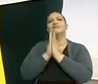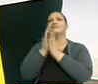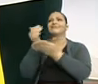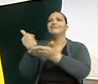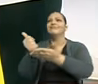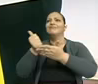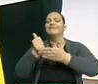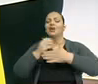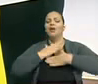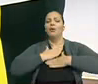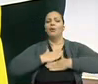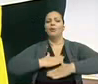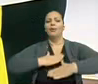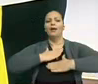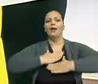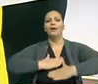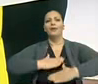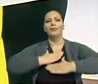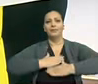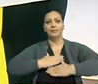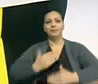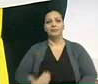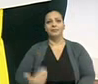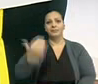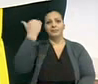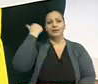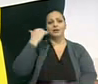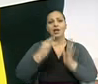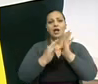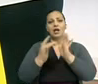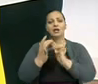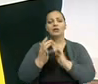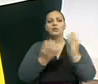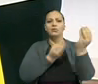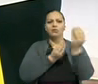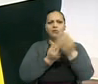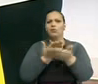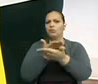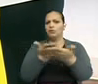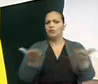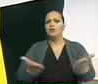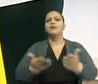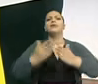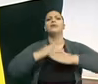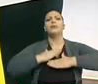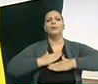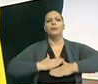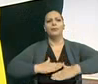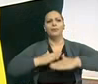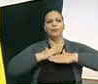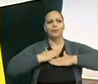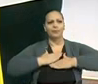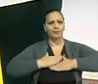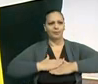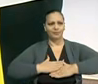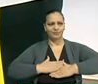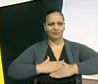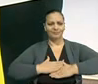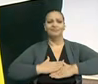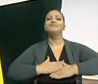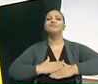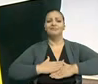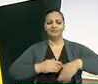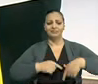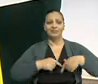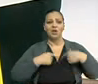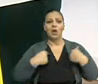Jesús dijo una vez, la paz os dejo, mi paz os doy. Ojo, yo no la doy como el mundo la da. No se turbe vuestro corazón